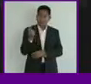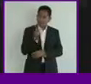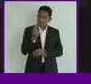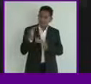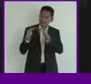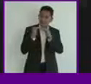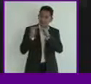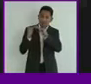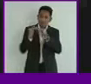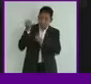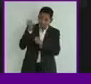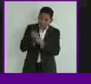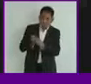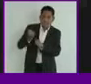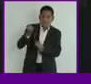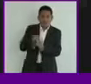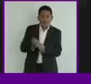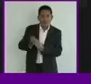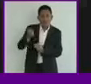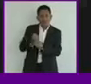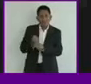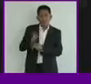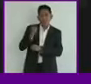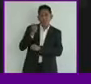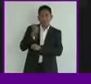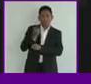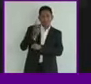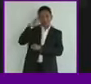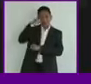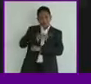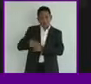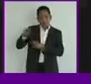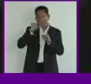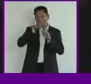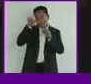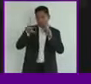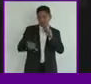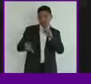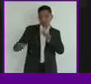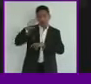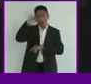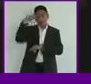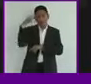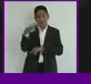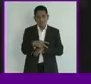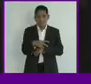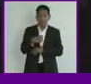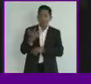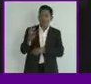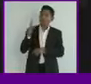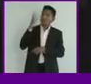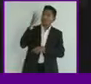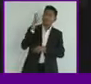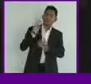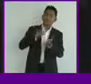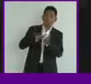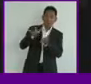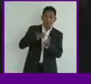realizar cambios. Y esto es lo que definirá en el futuro de México. Nosotros decidimos lo que pasa y para esto es importante ser personas con